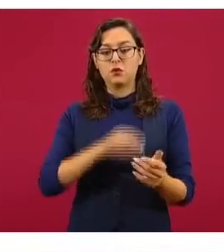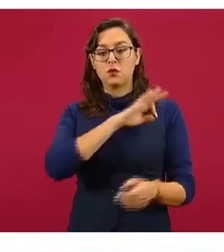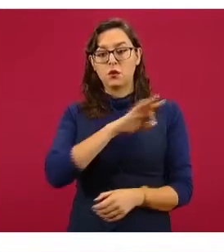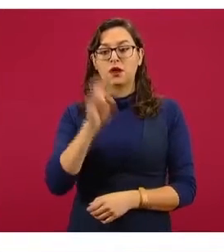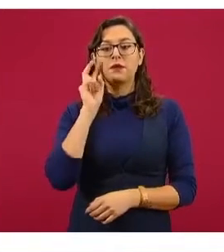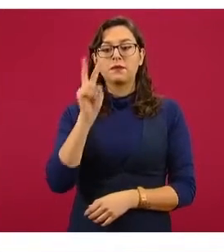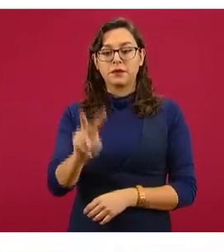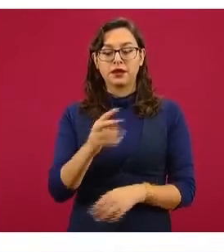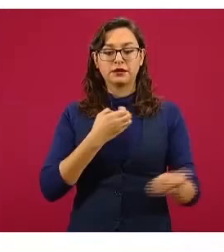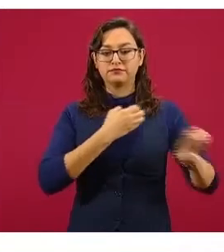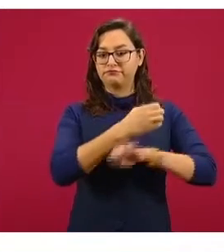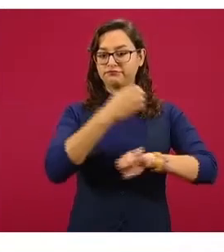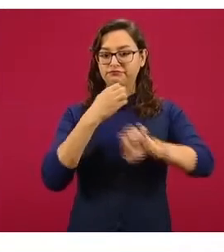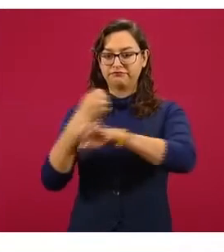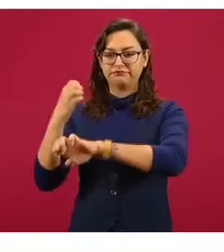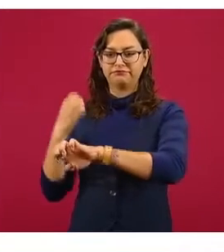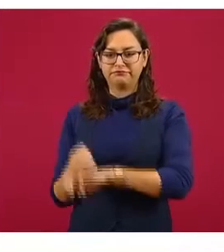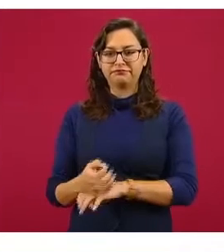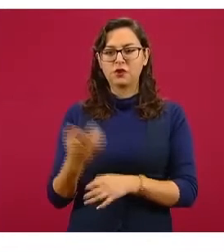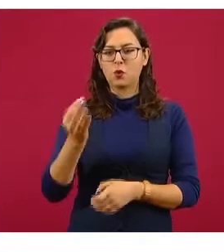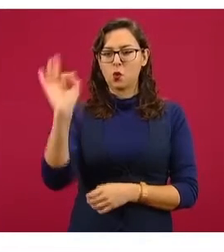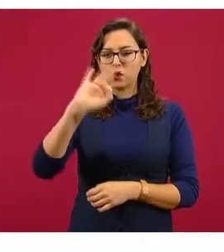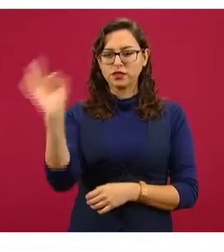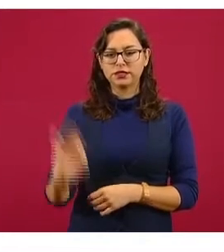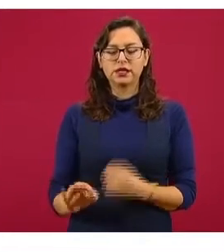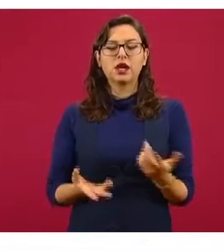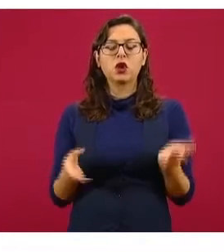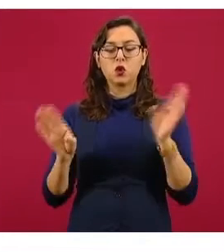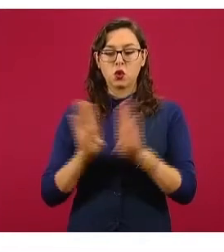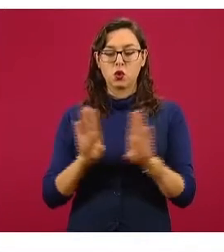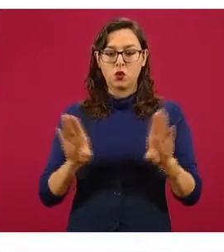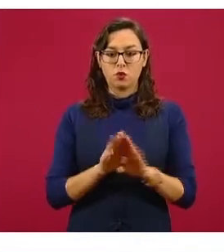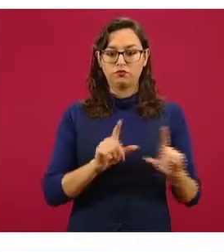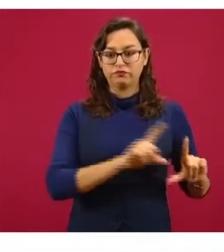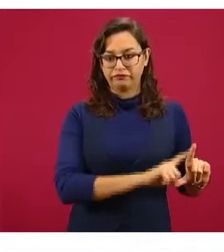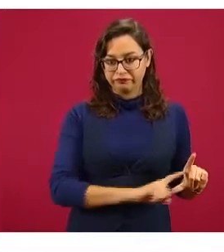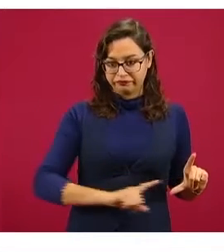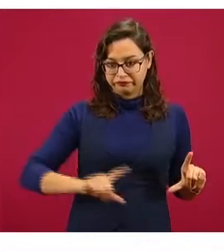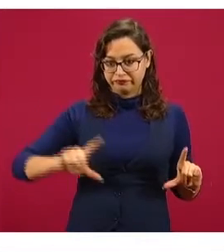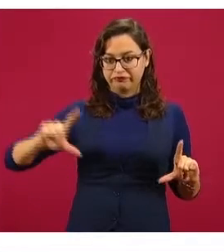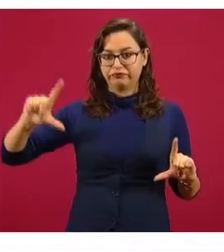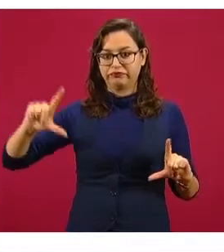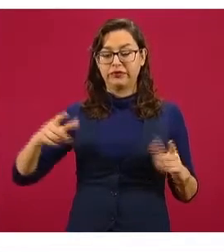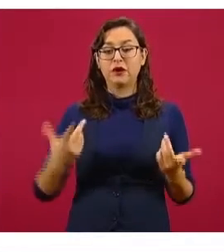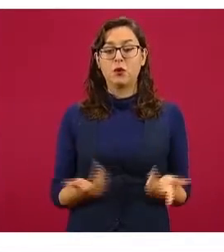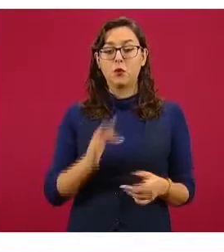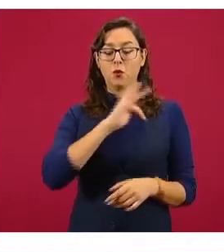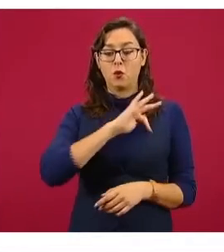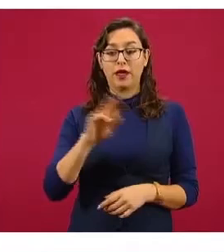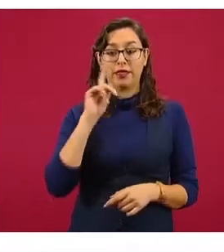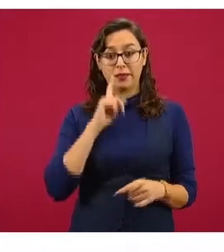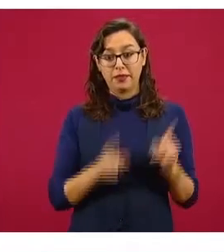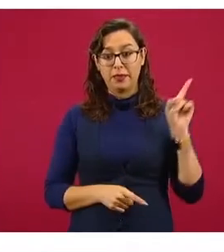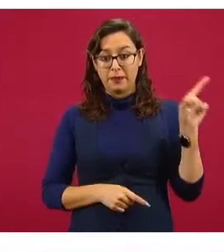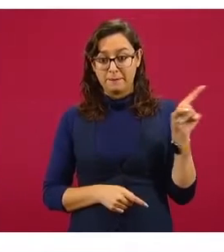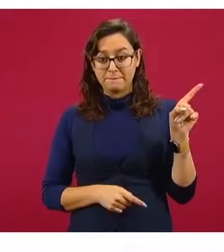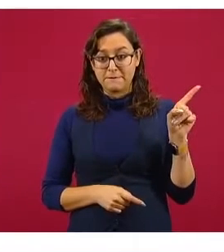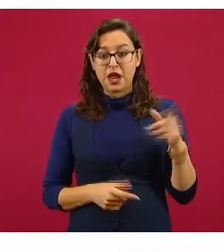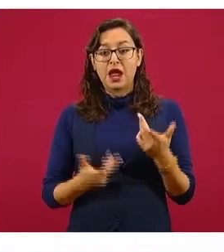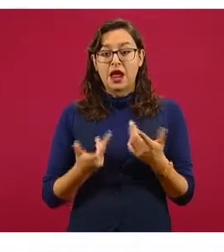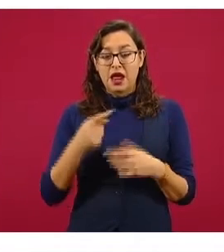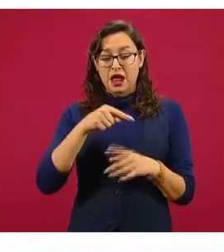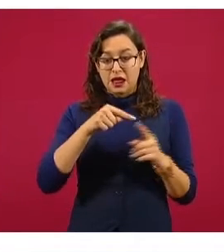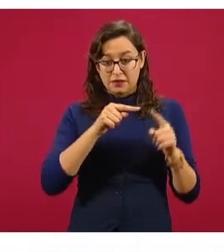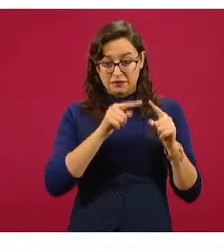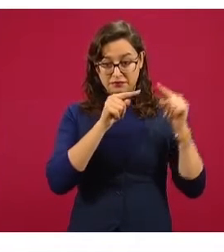entidades federativas. Es un gráfico de columnas. Lo que se muestra es que cuanto más alta es la columna de color verde para